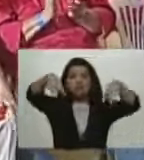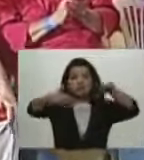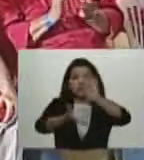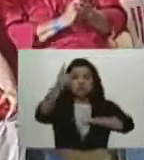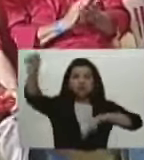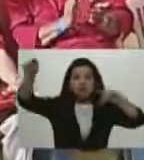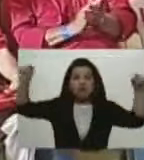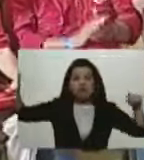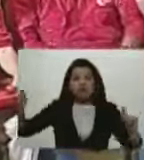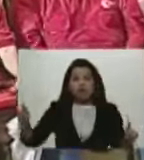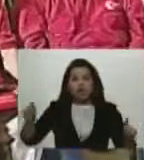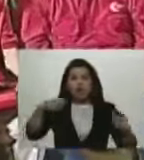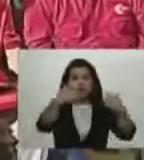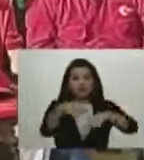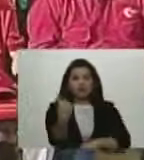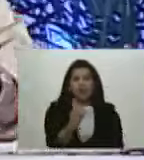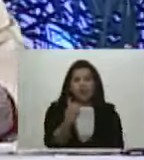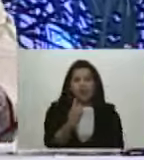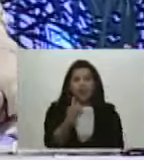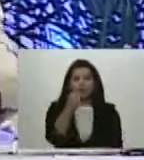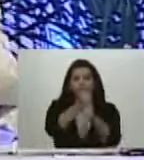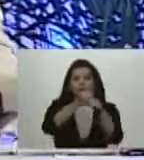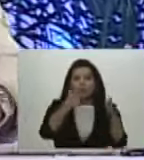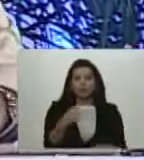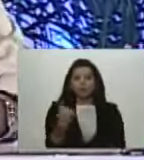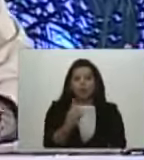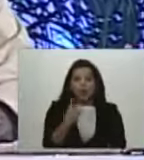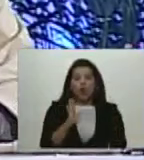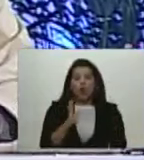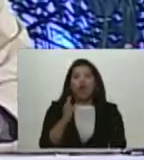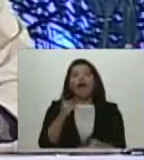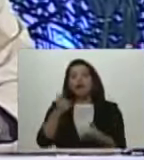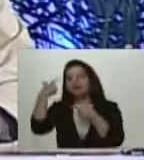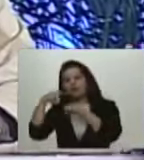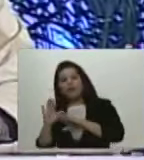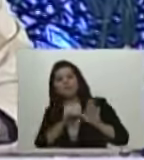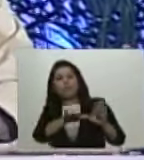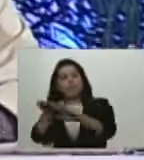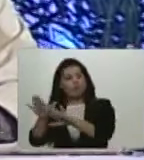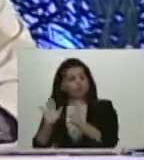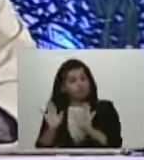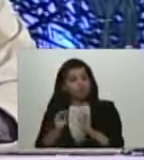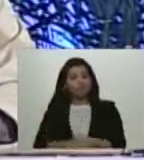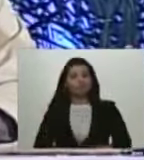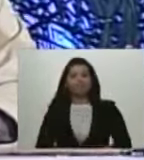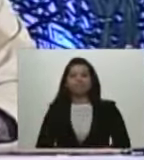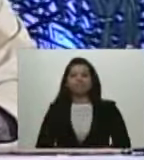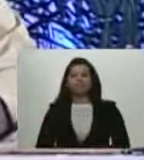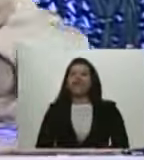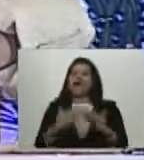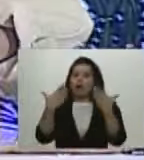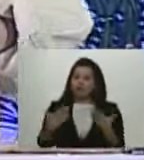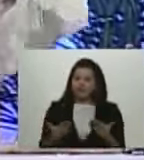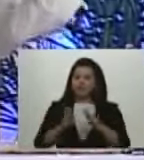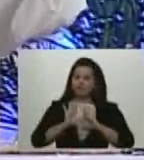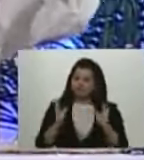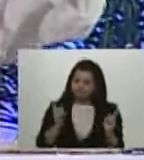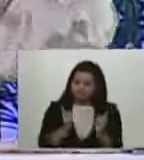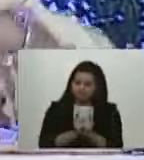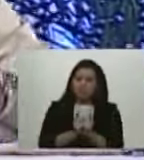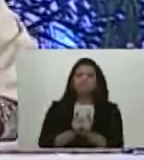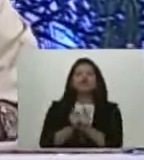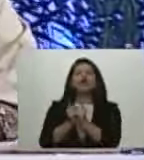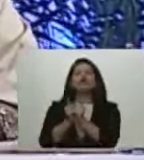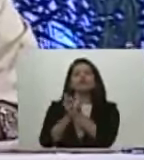Por eso, bueno, vamos a darle la palabra a los voceros para que ustedes hagan un resumen ante el